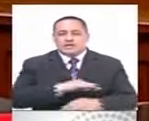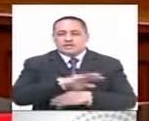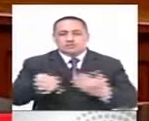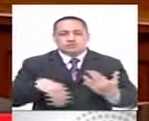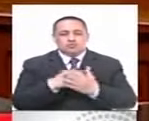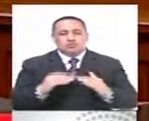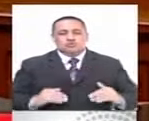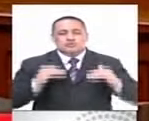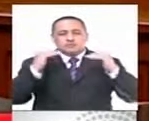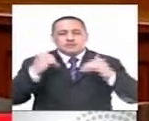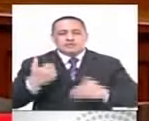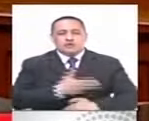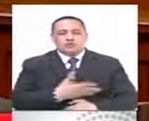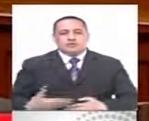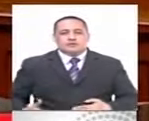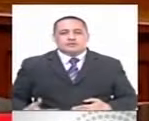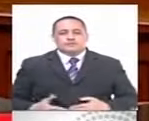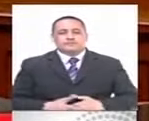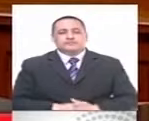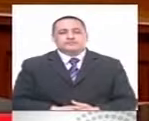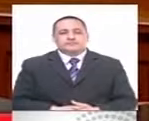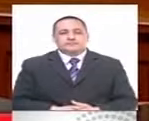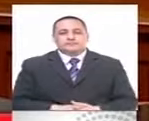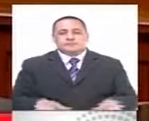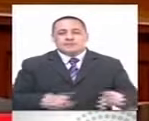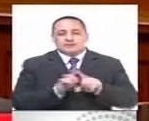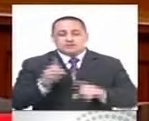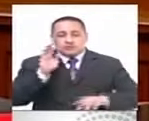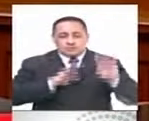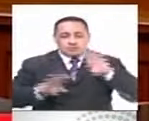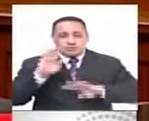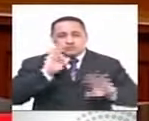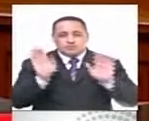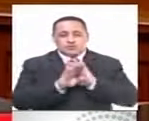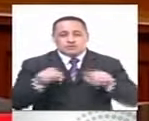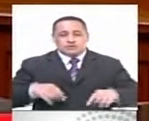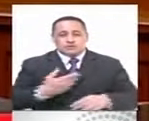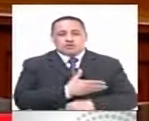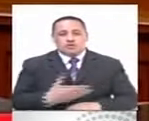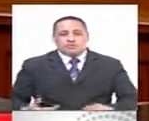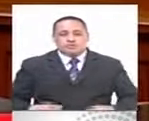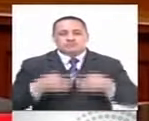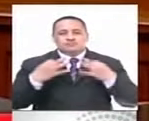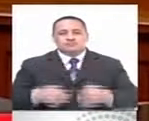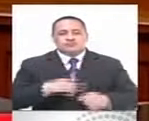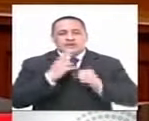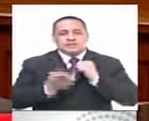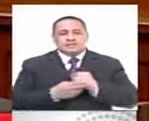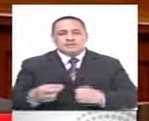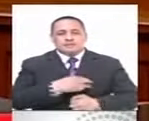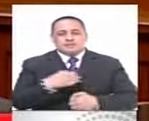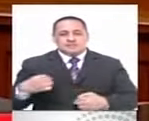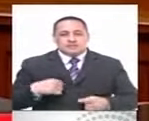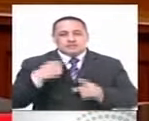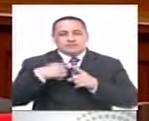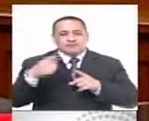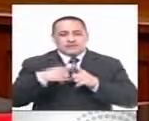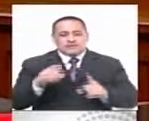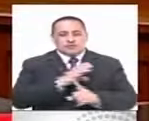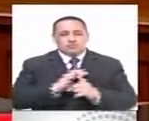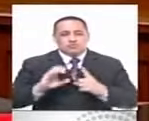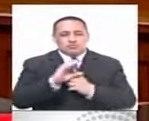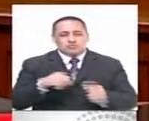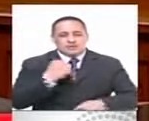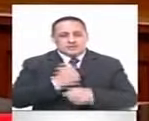las instituciones del Estado. Es una preocupación de este gobierno garantizar que el Ministerio de las Culturas ejerza a